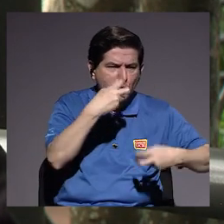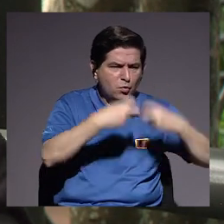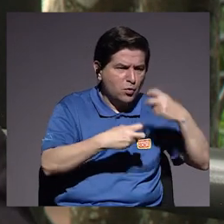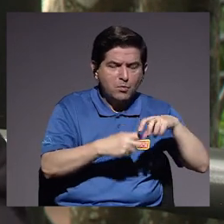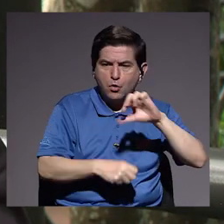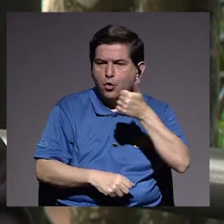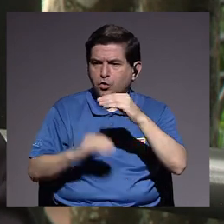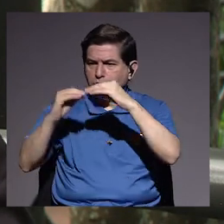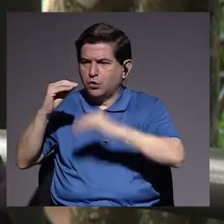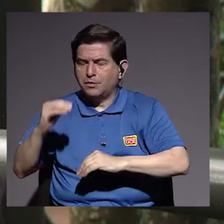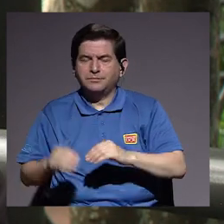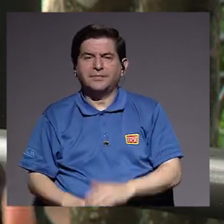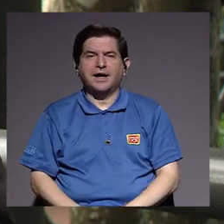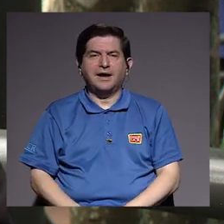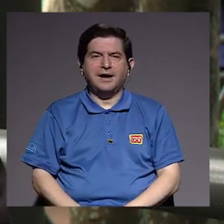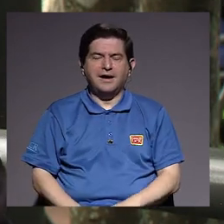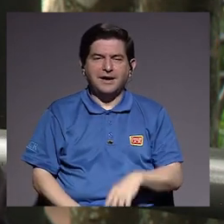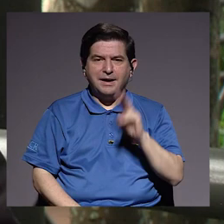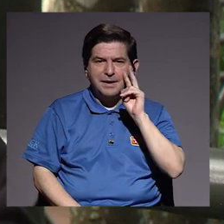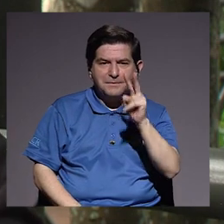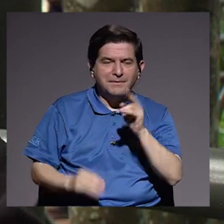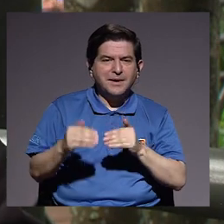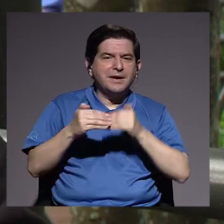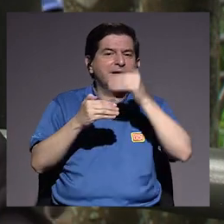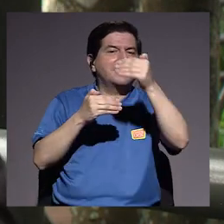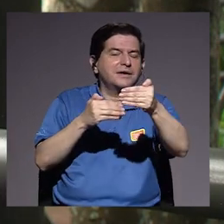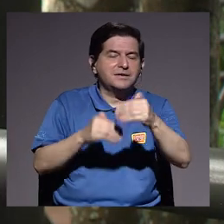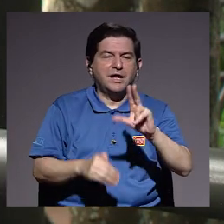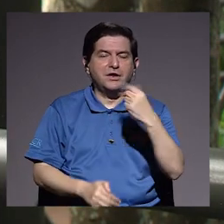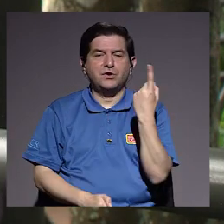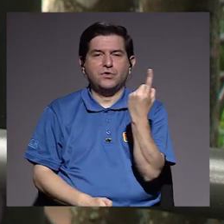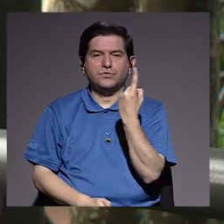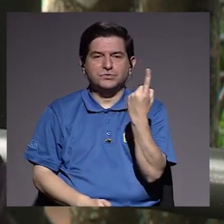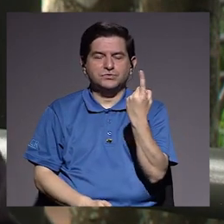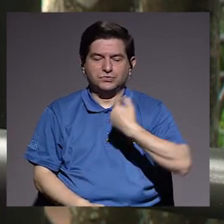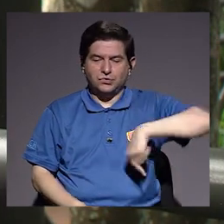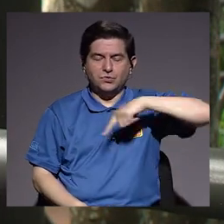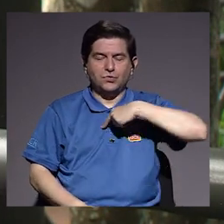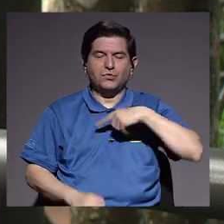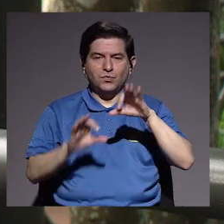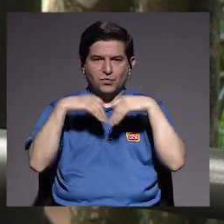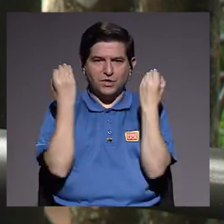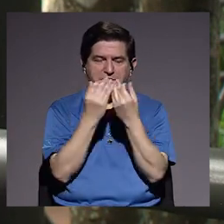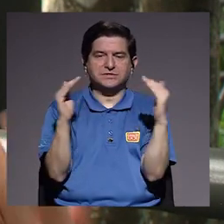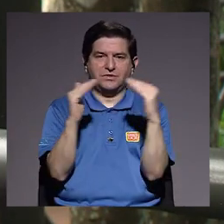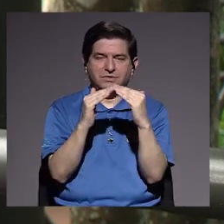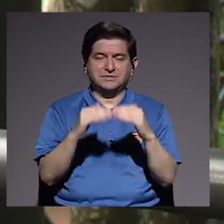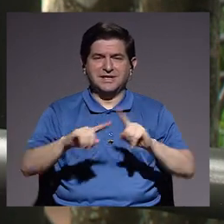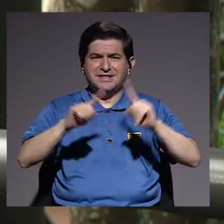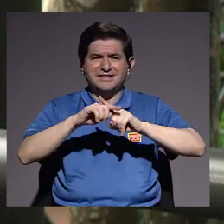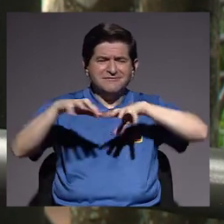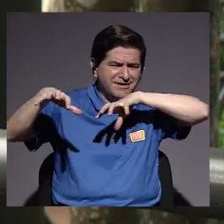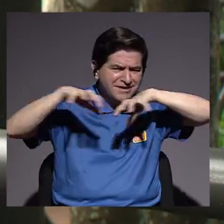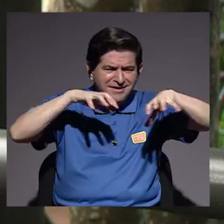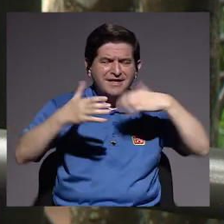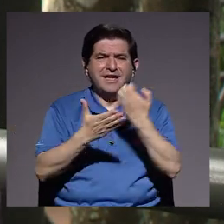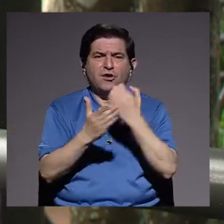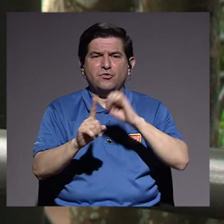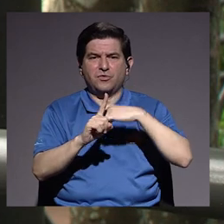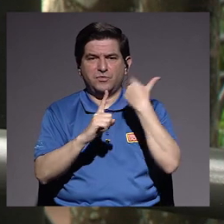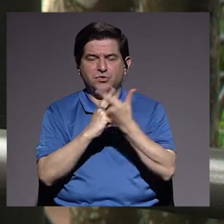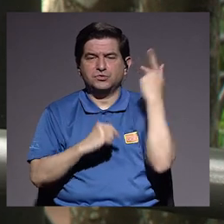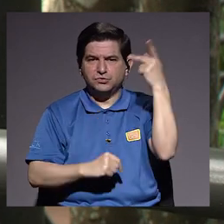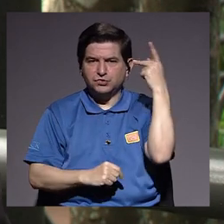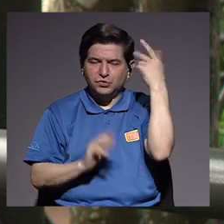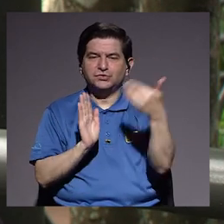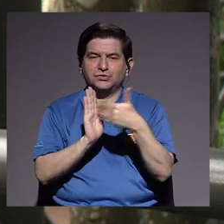nuestras narices, de nuestra familia, de nuestro barrio y entender que hay dinámicas muy amplias, económicas, sociales y políticas que nos afectan, ¿verdad? Uh-huh. Y